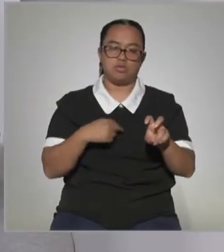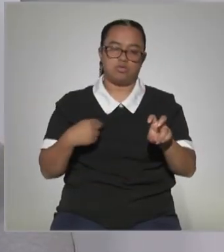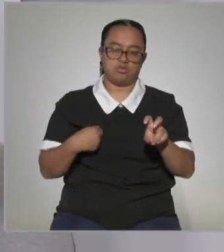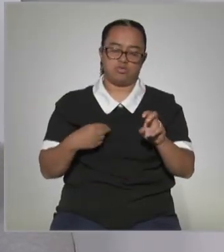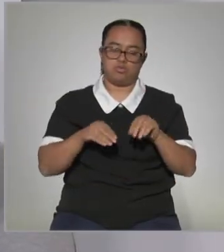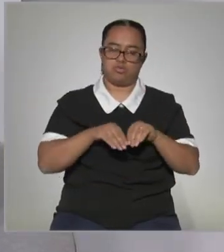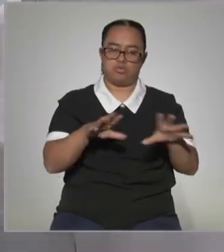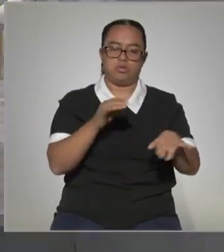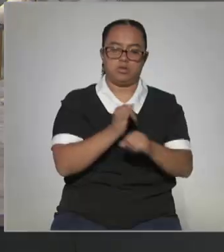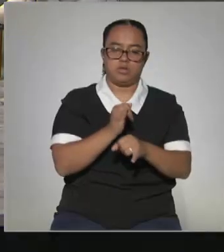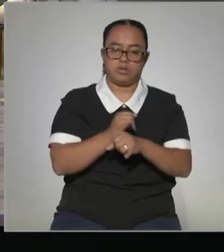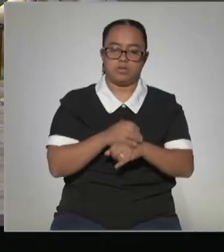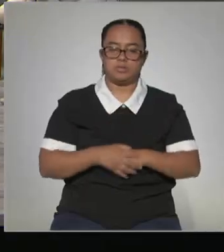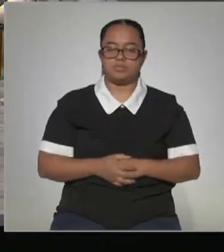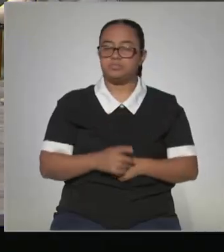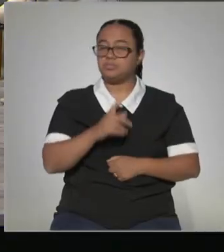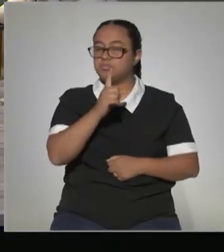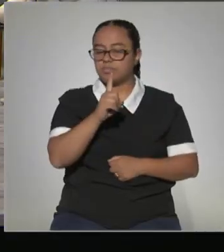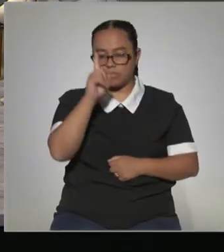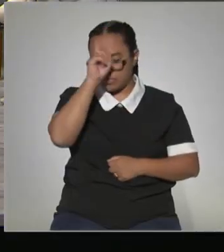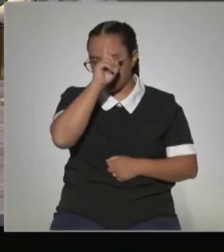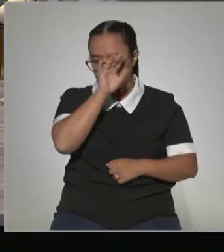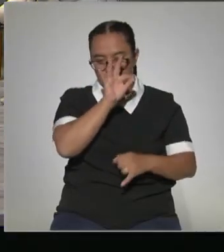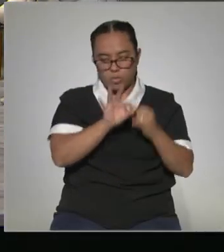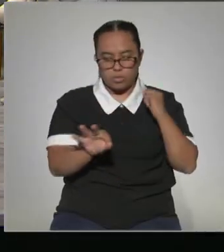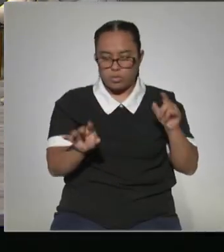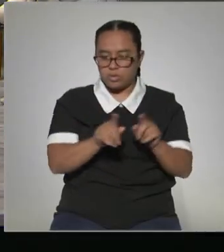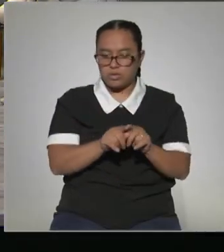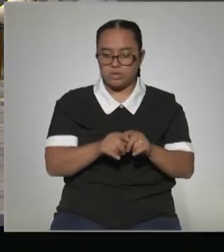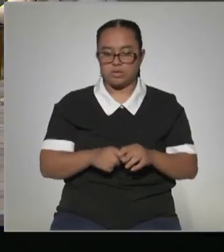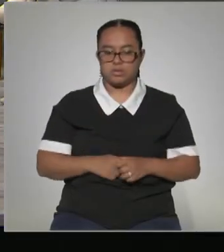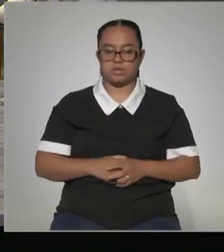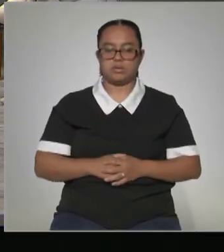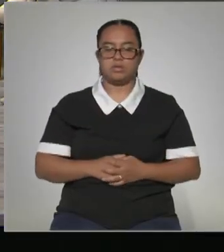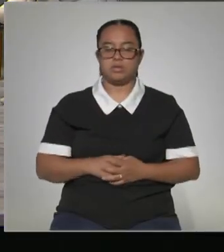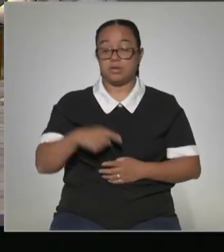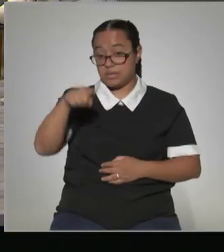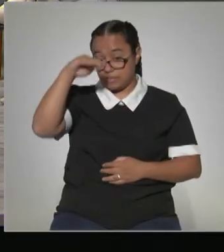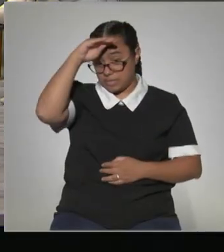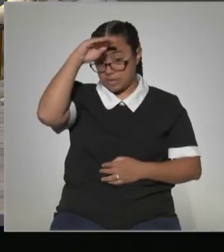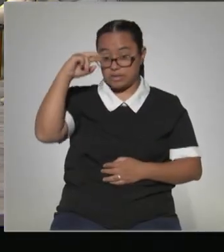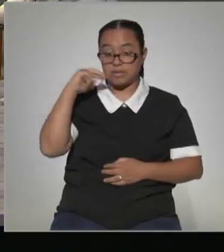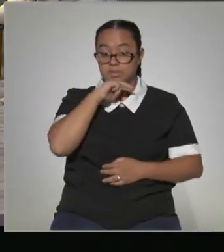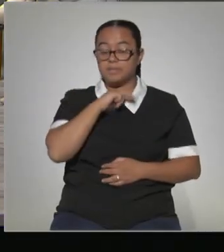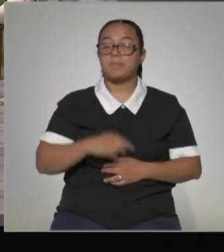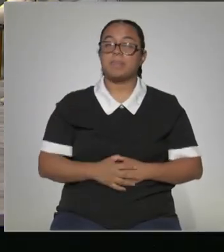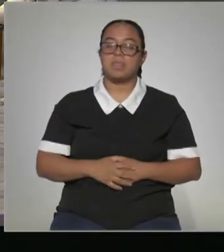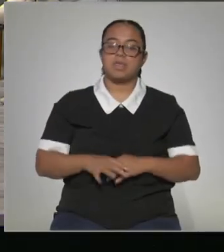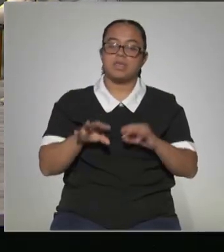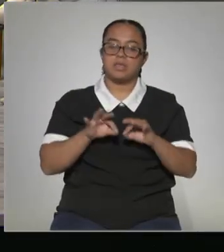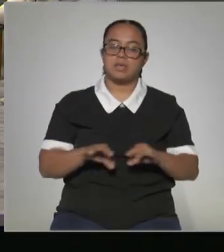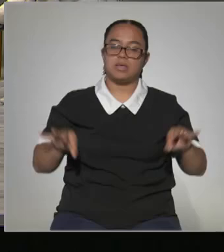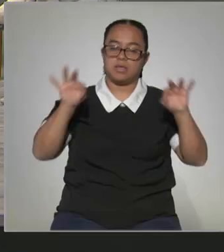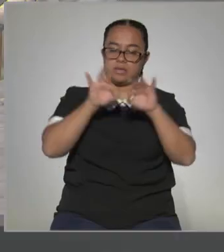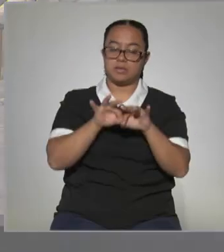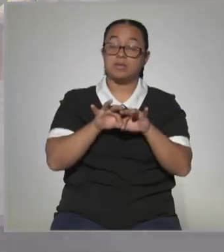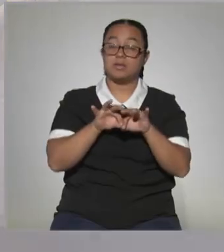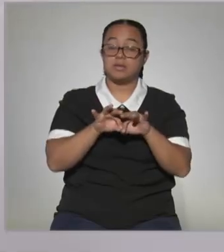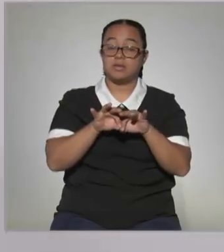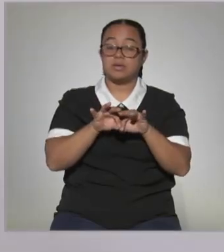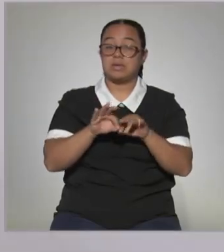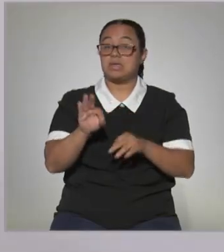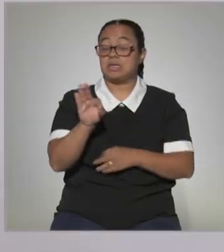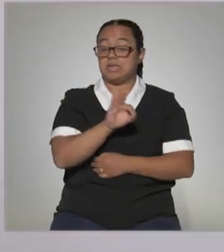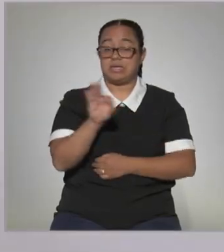en redes. De recomendación final, yo creo que piénsenla. Es importante que si en